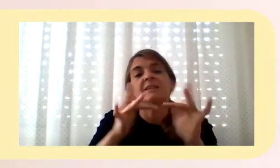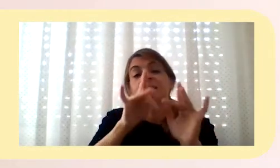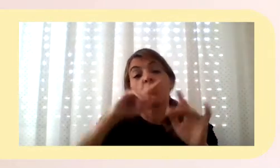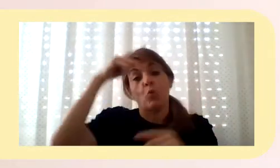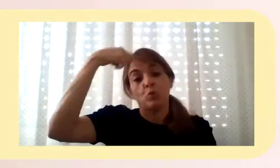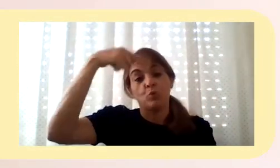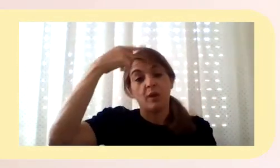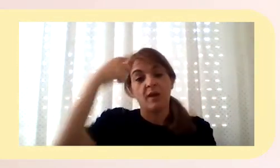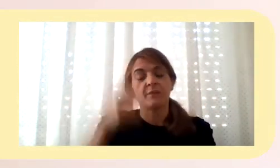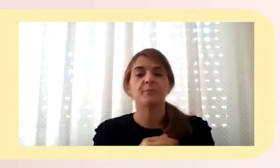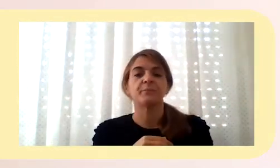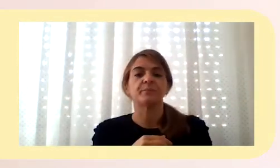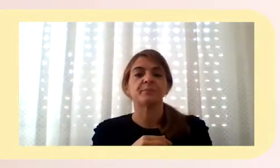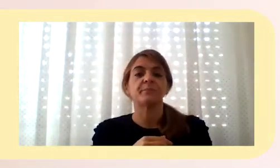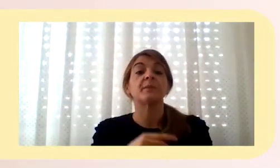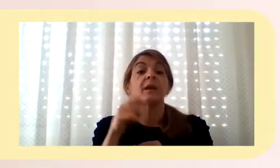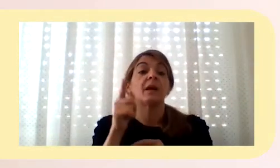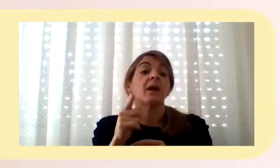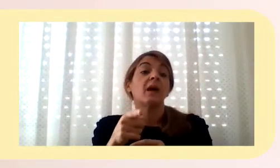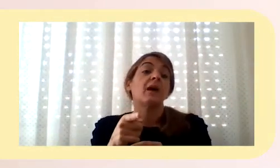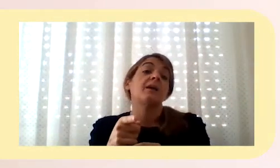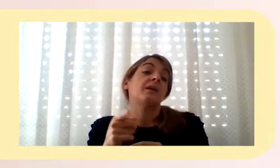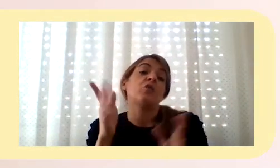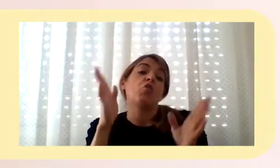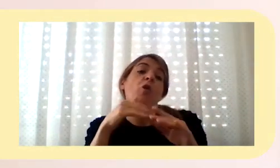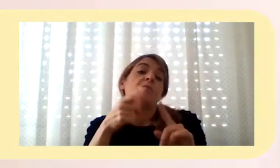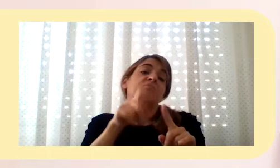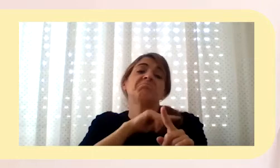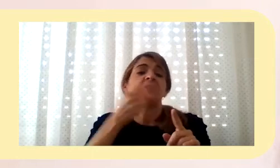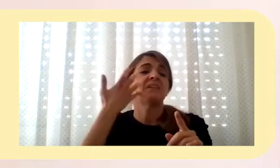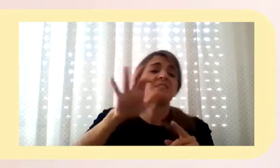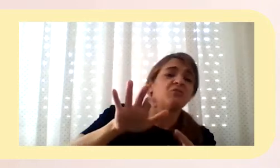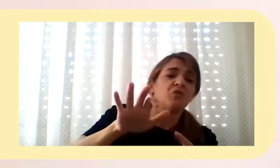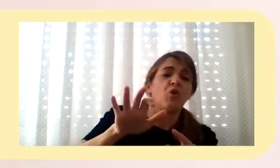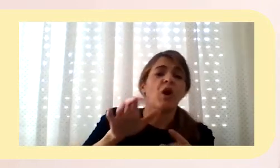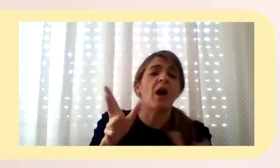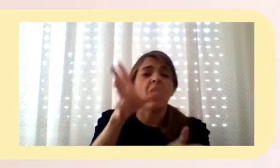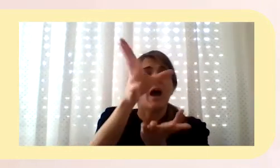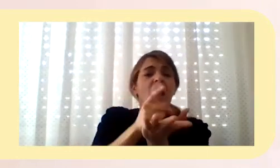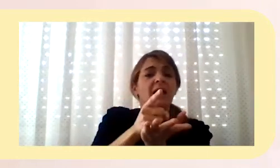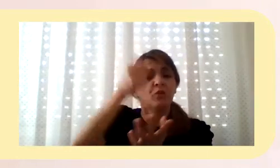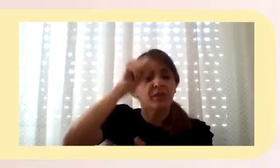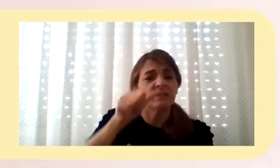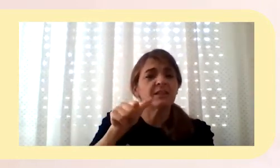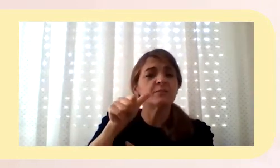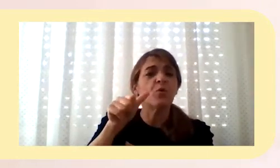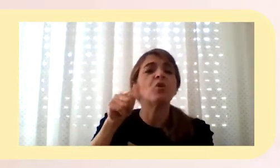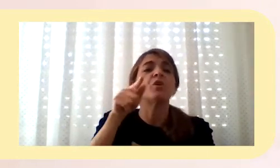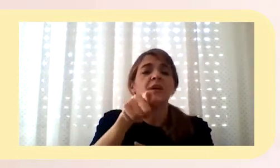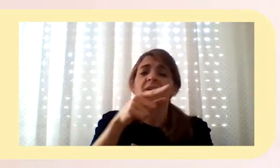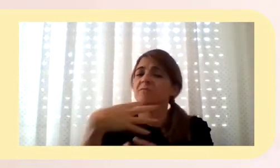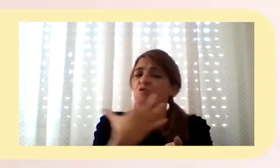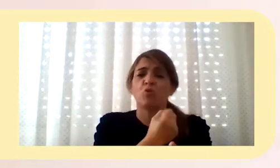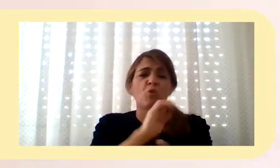salud no se está exento de la influencia del androcentrismo, que, como bien sabéis, impregna todas y cada una de las áreas de nuestra